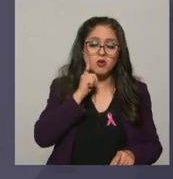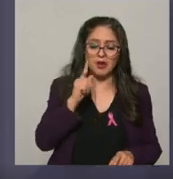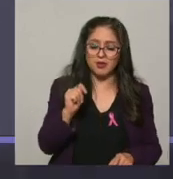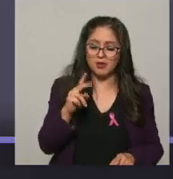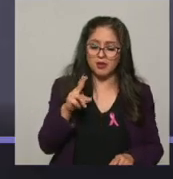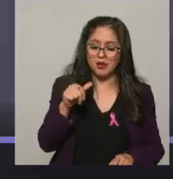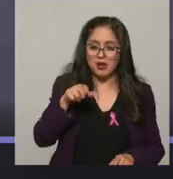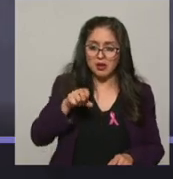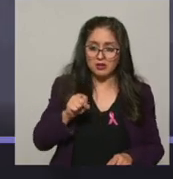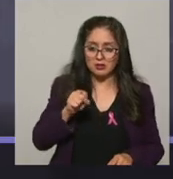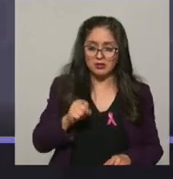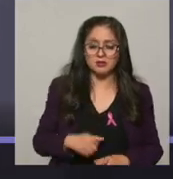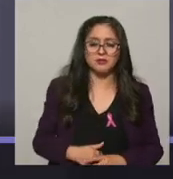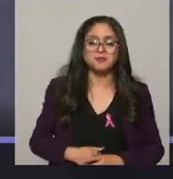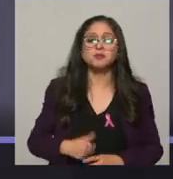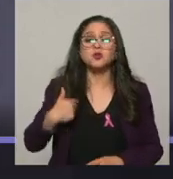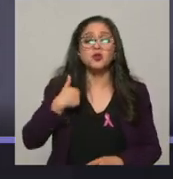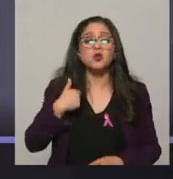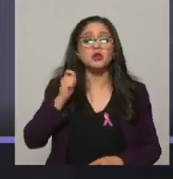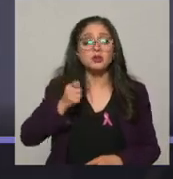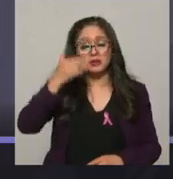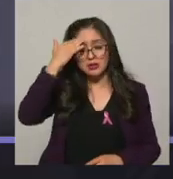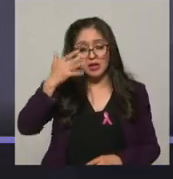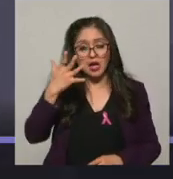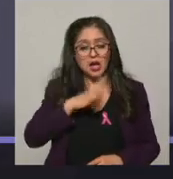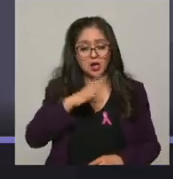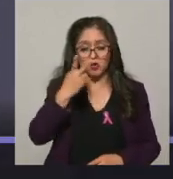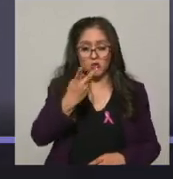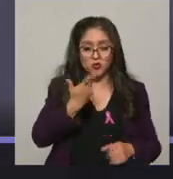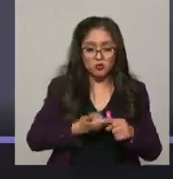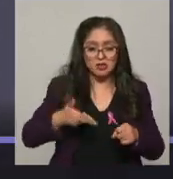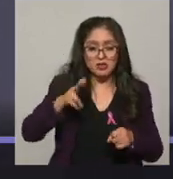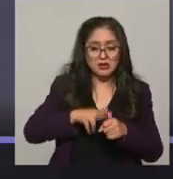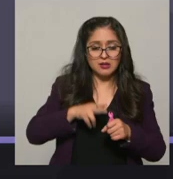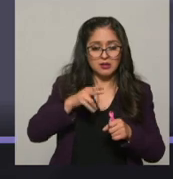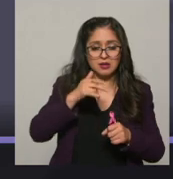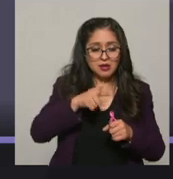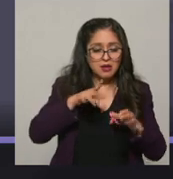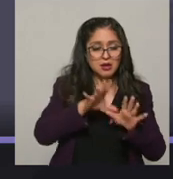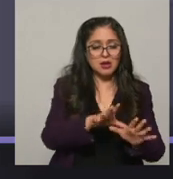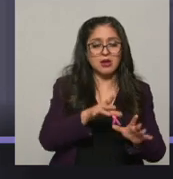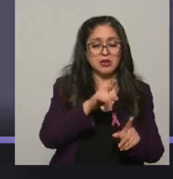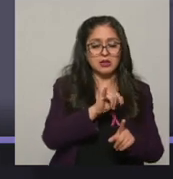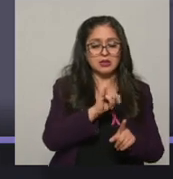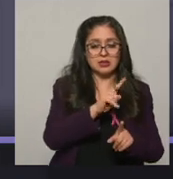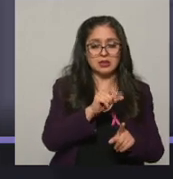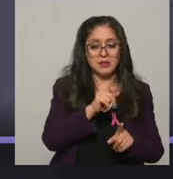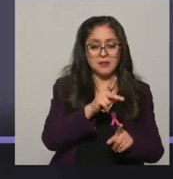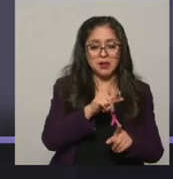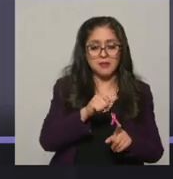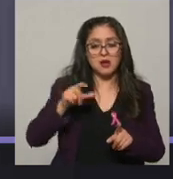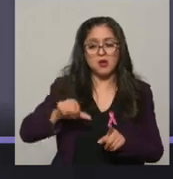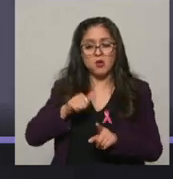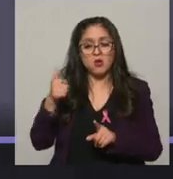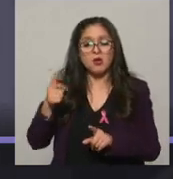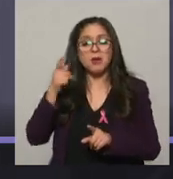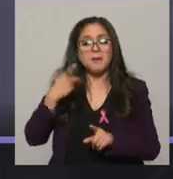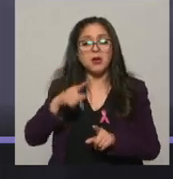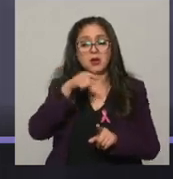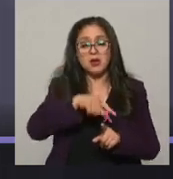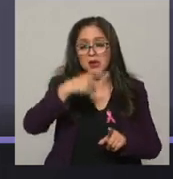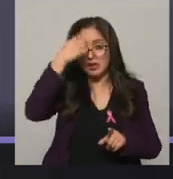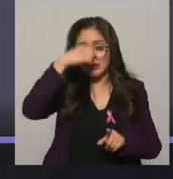es una demanda. Yo tengo entendido que hay dos clínicas, una que está en Iztapalapa y la de la pero son clínica clínicas especializadas en VIH.